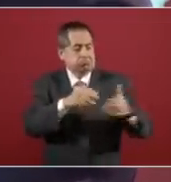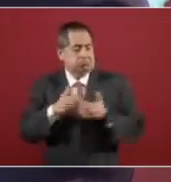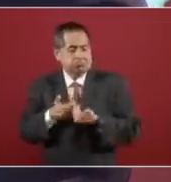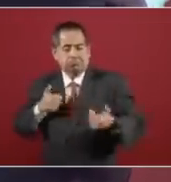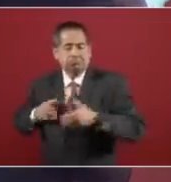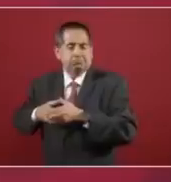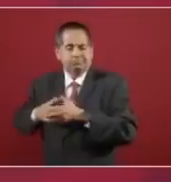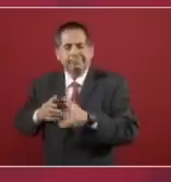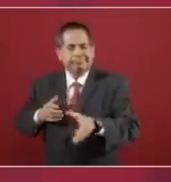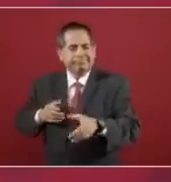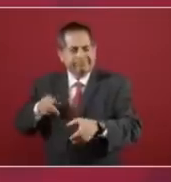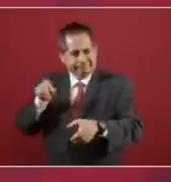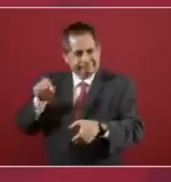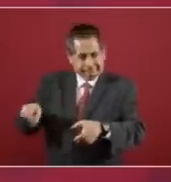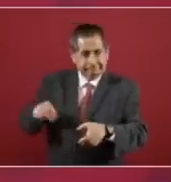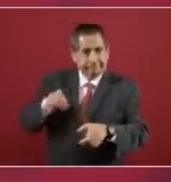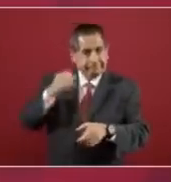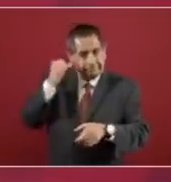problema